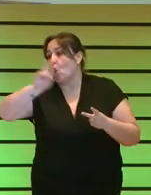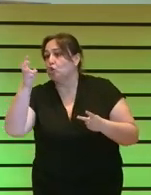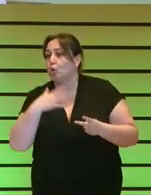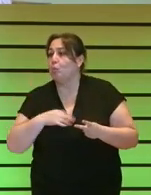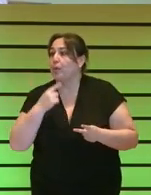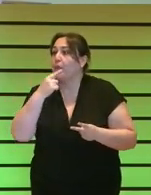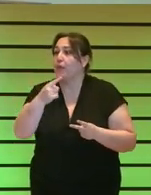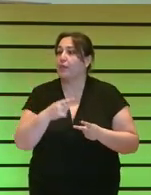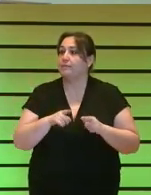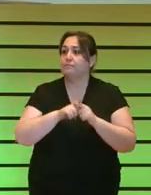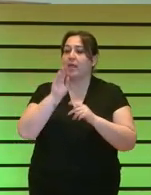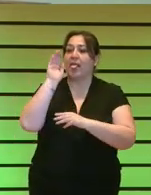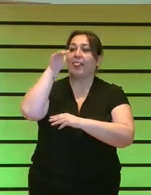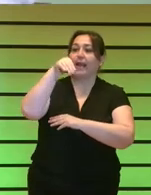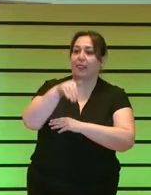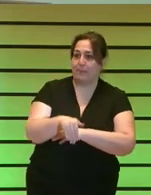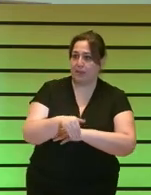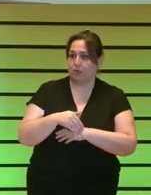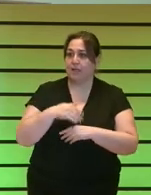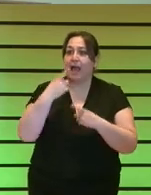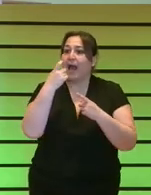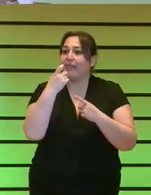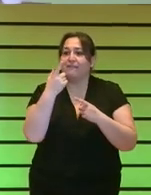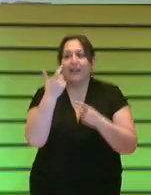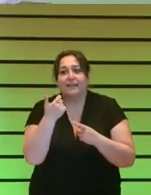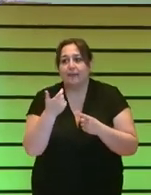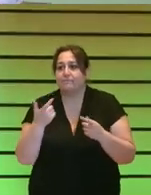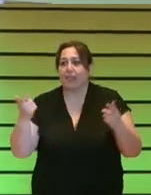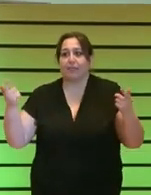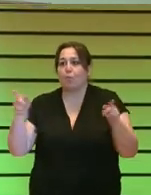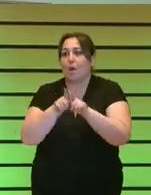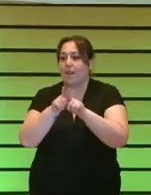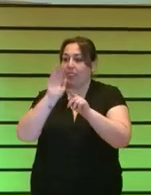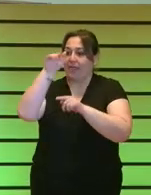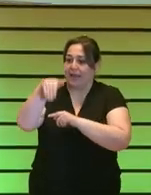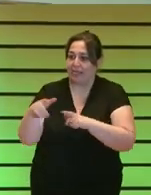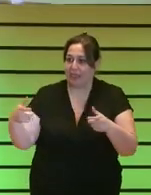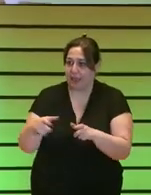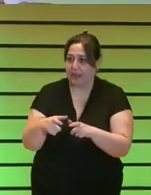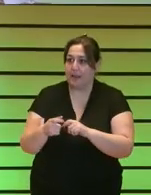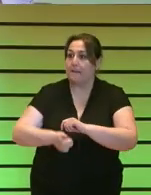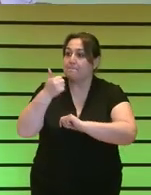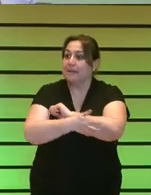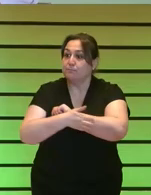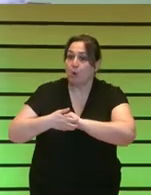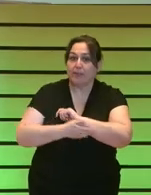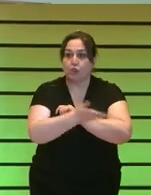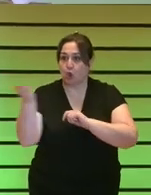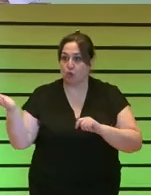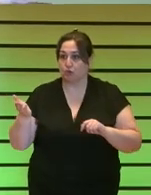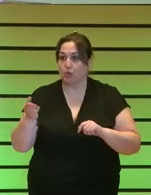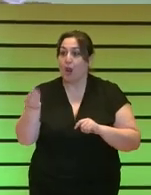otro que dirá de crecimiento aquí lo que tenemos que hacer es decrecer ser más pobres todos